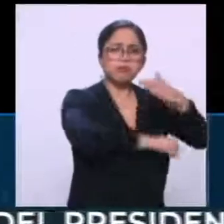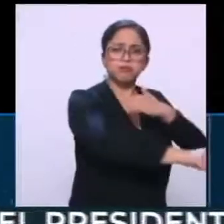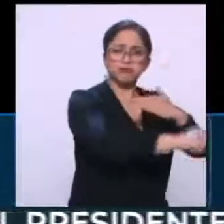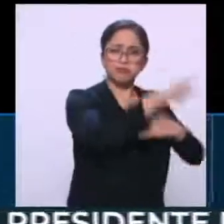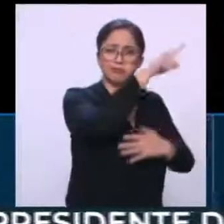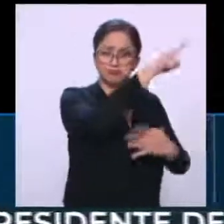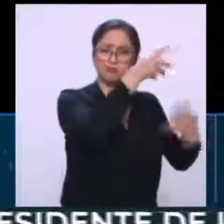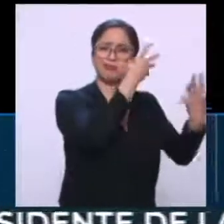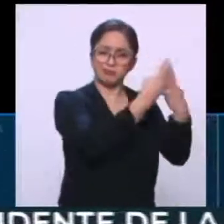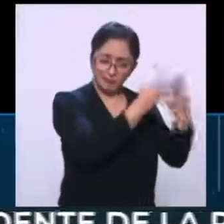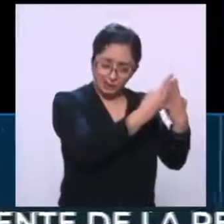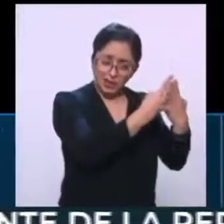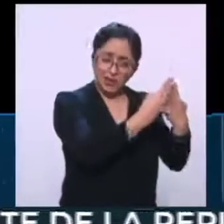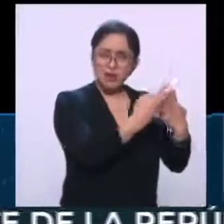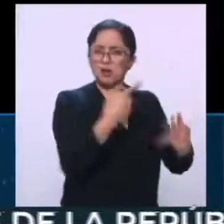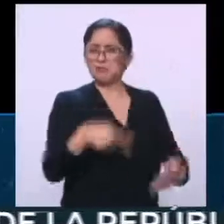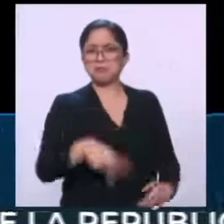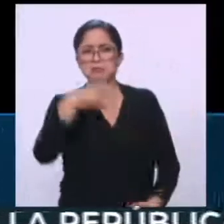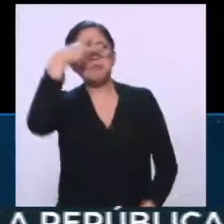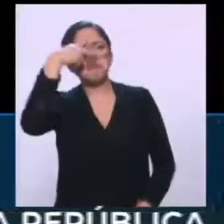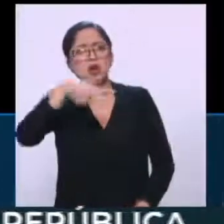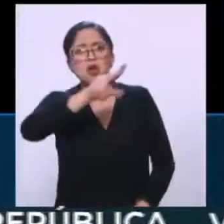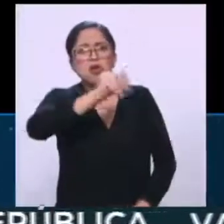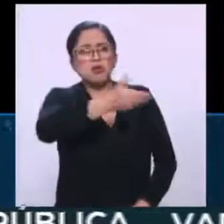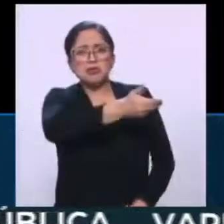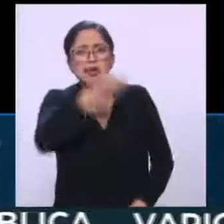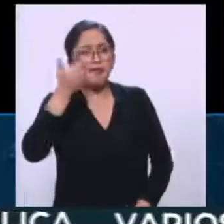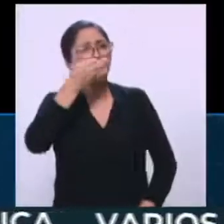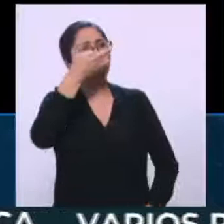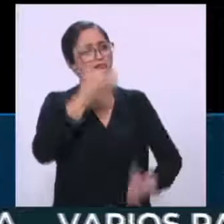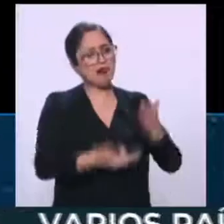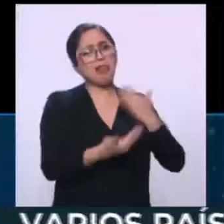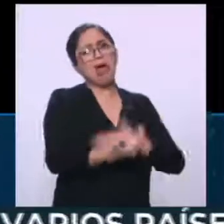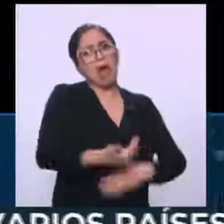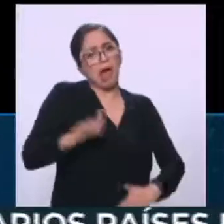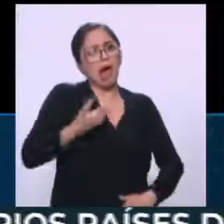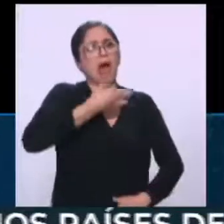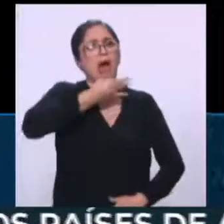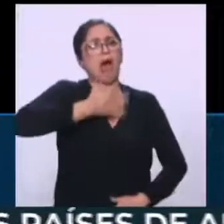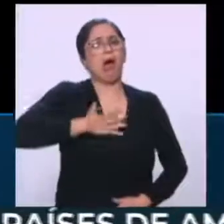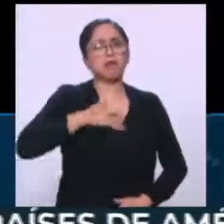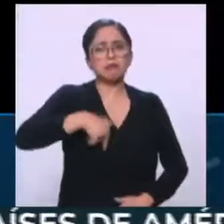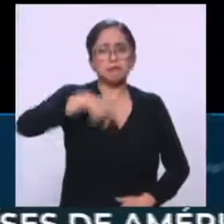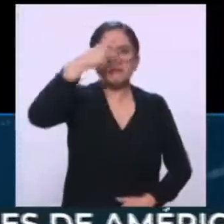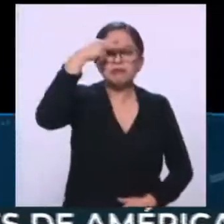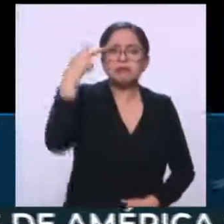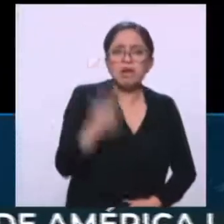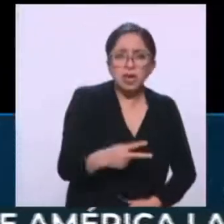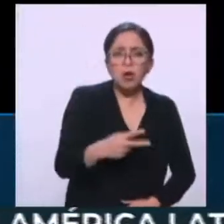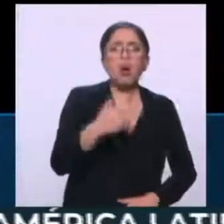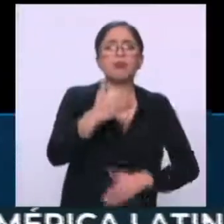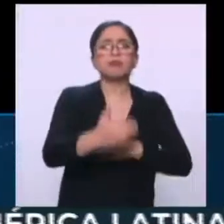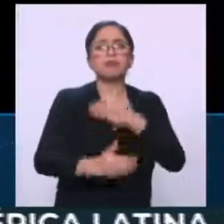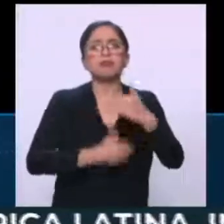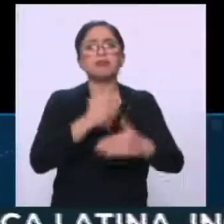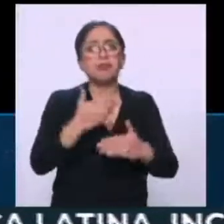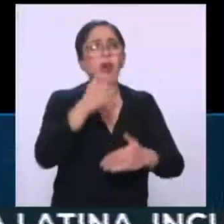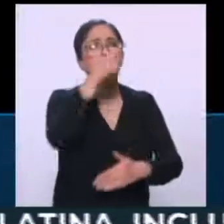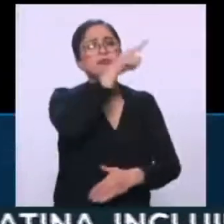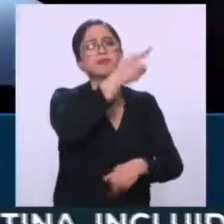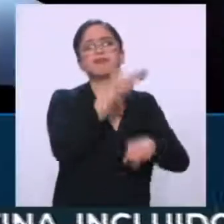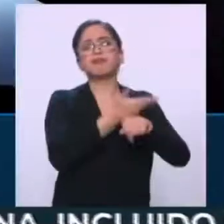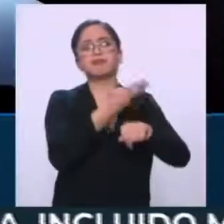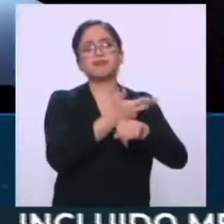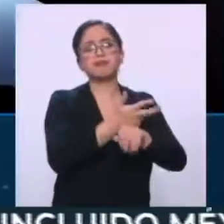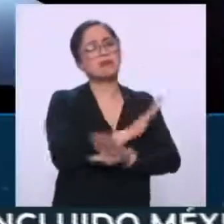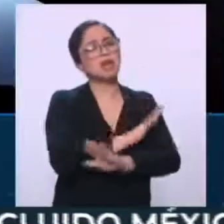para México, pero entonces ahora ya está en esta cancha el tema y eso tiene grandes implicaciones. ¿Cuáles son los retos que verías, Jonathan?